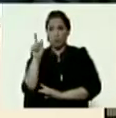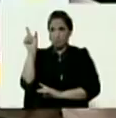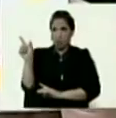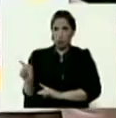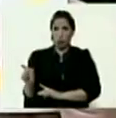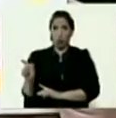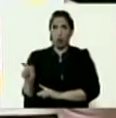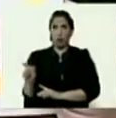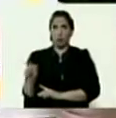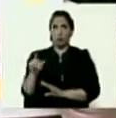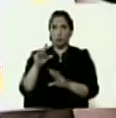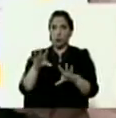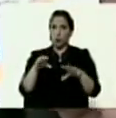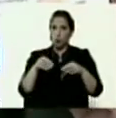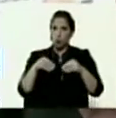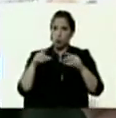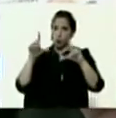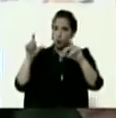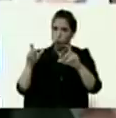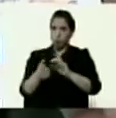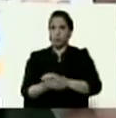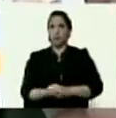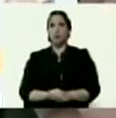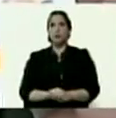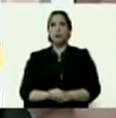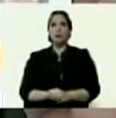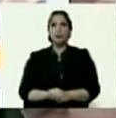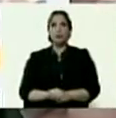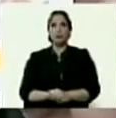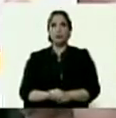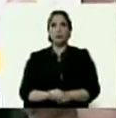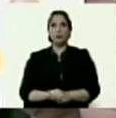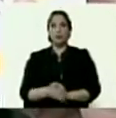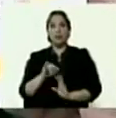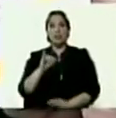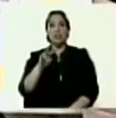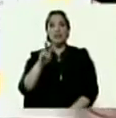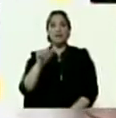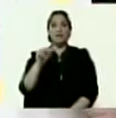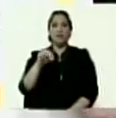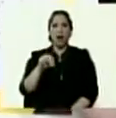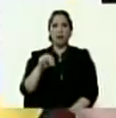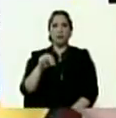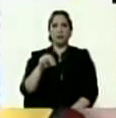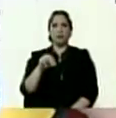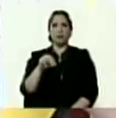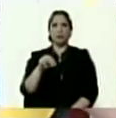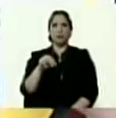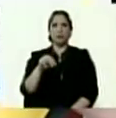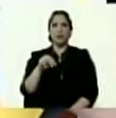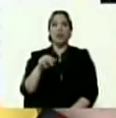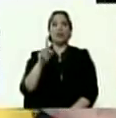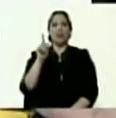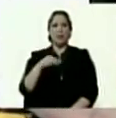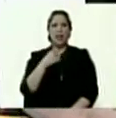toma las fotografías, Iván Pozo Pedroso, alias Nandito.